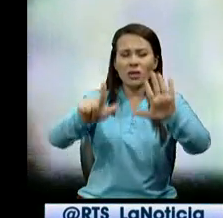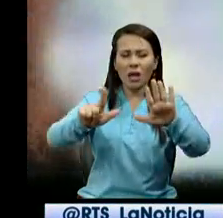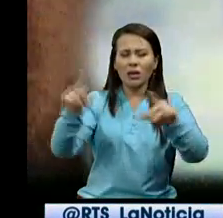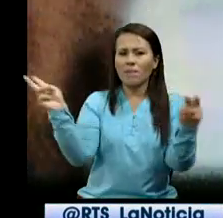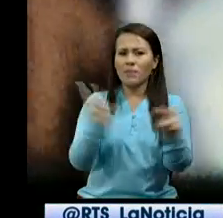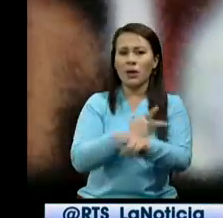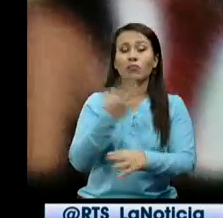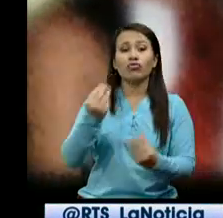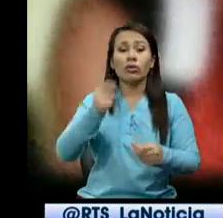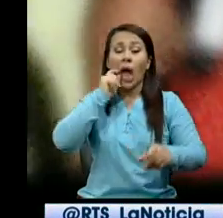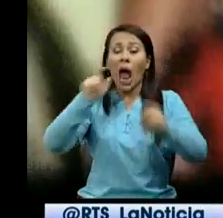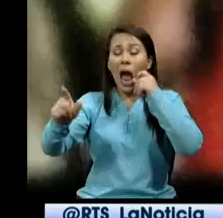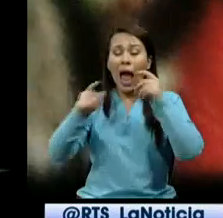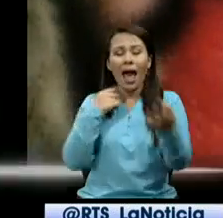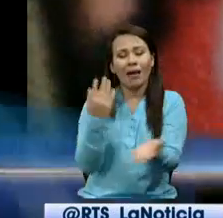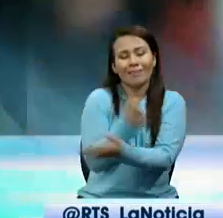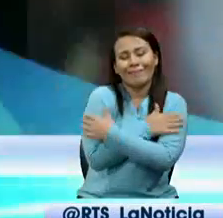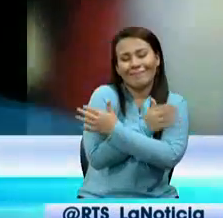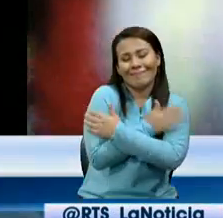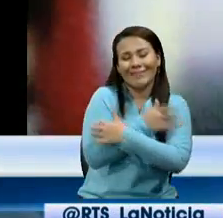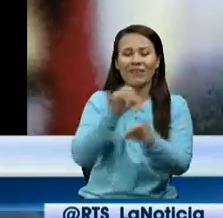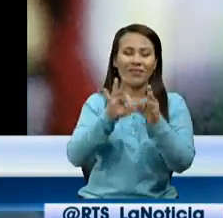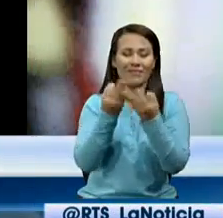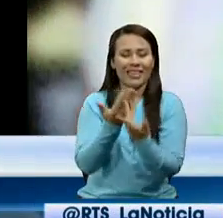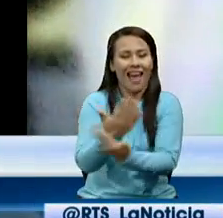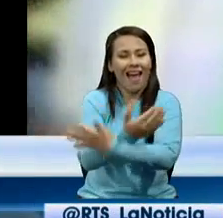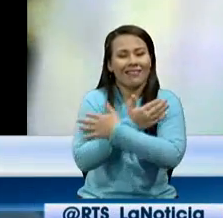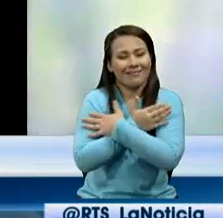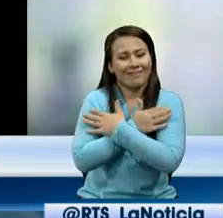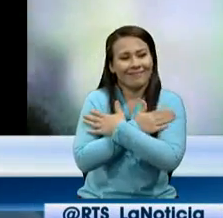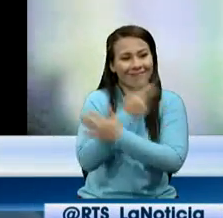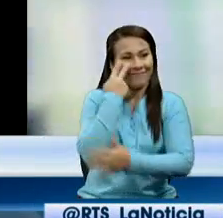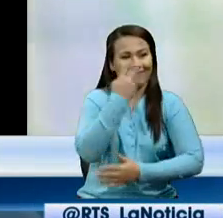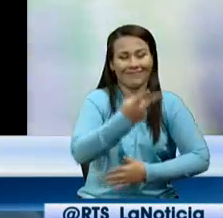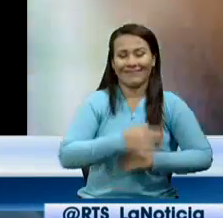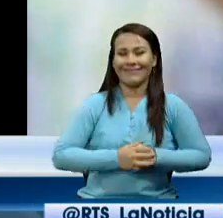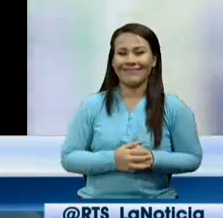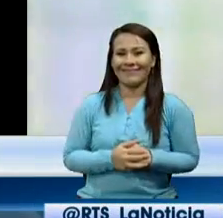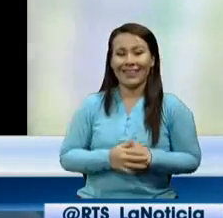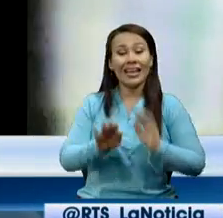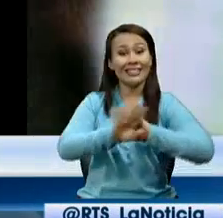Entre gritos y abrazos fue recibido por los familiares.